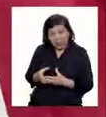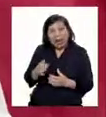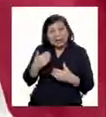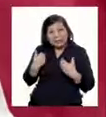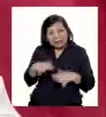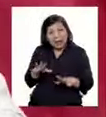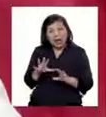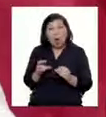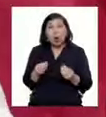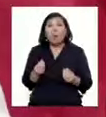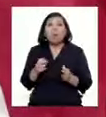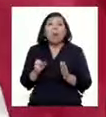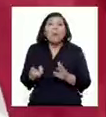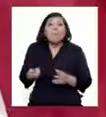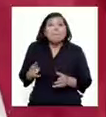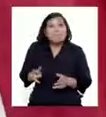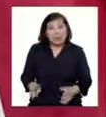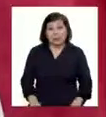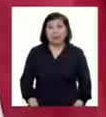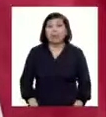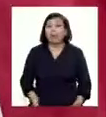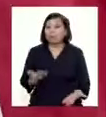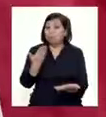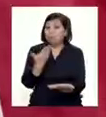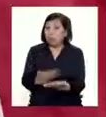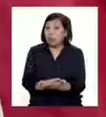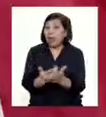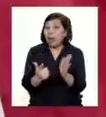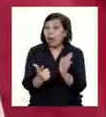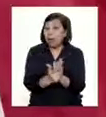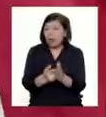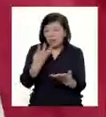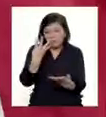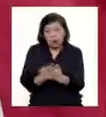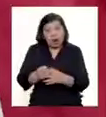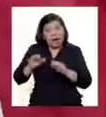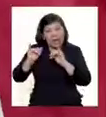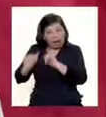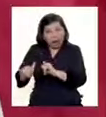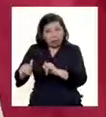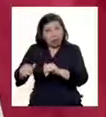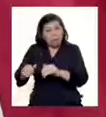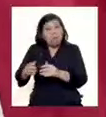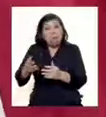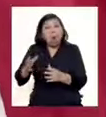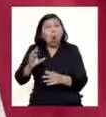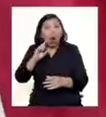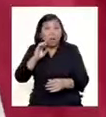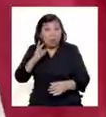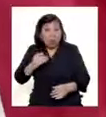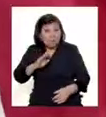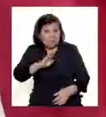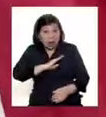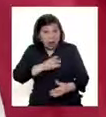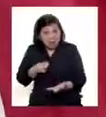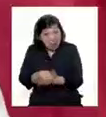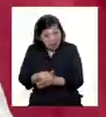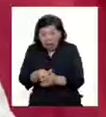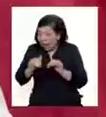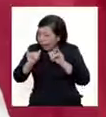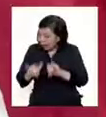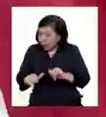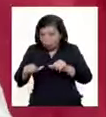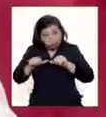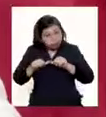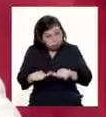reitero, como por ejemplo el incremento, la propuesta de proyecto de ley para el incremento de las penas hasta cadena perpetua de sicariato y extorsión, así como la participación activa de